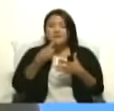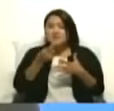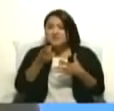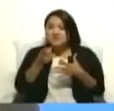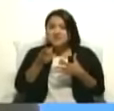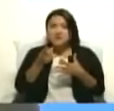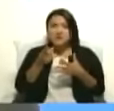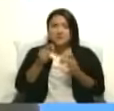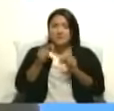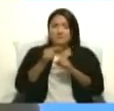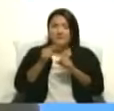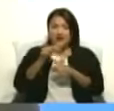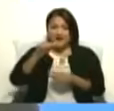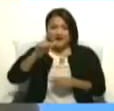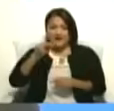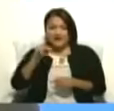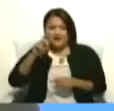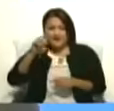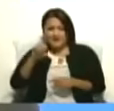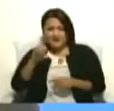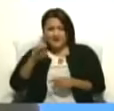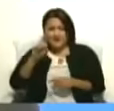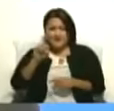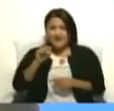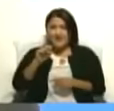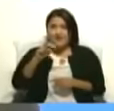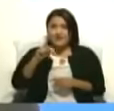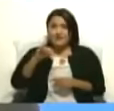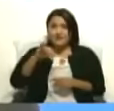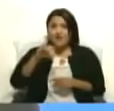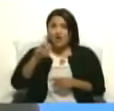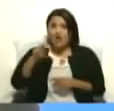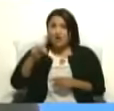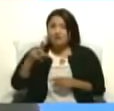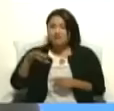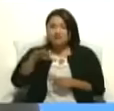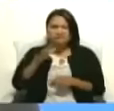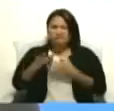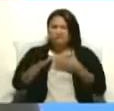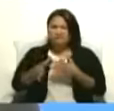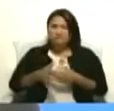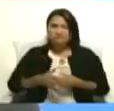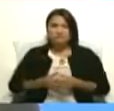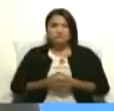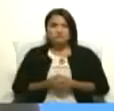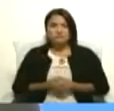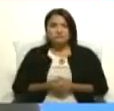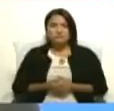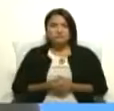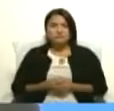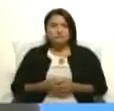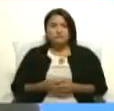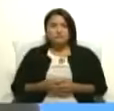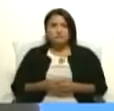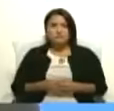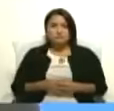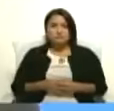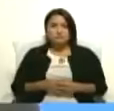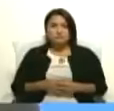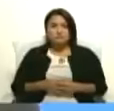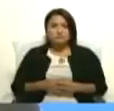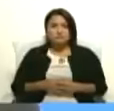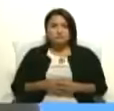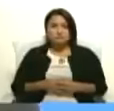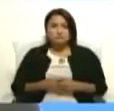aparecía la palabra anexión Cómo uno puede anexionarse su propio territorio es como si